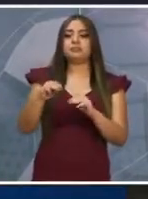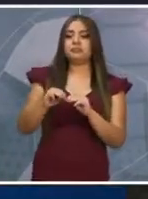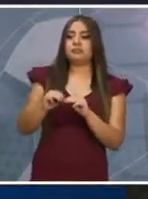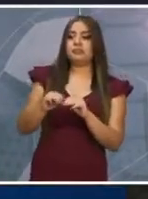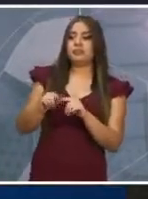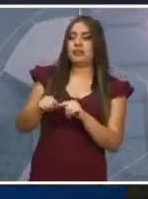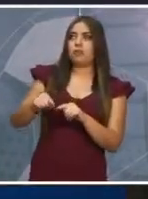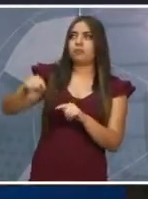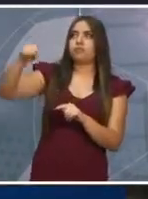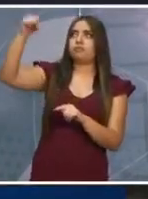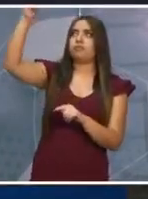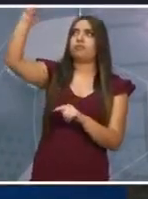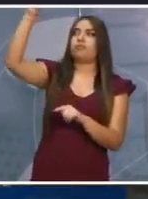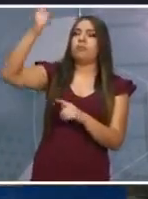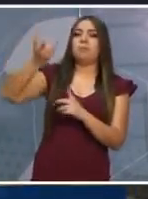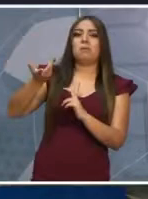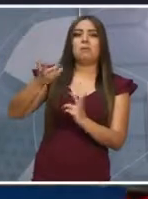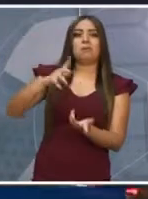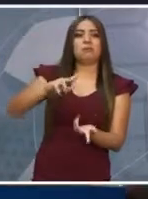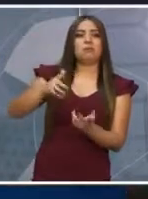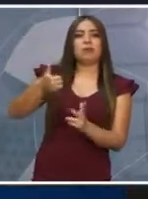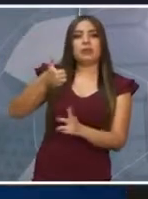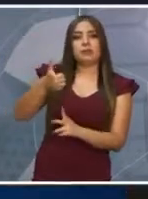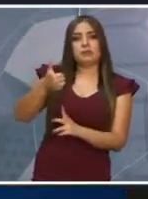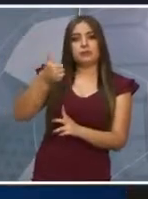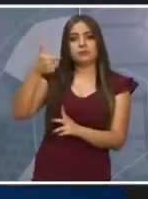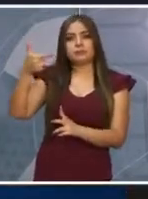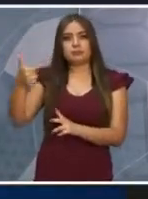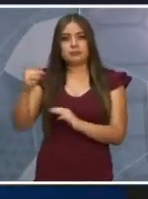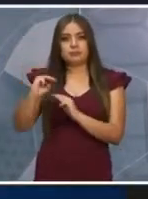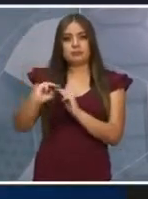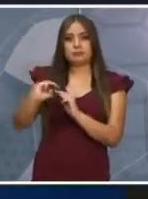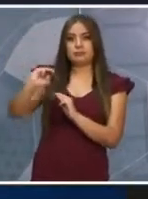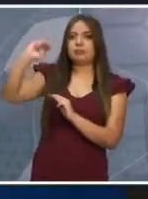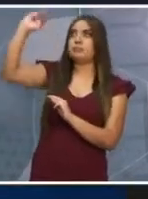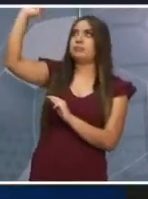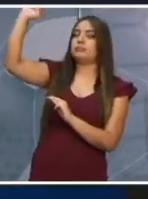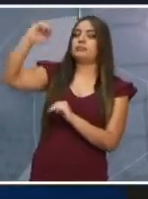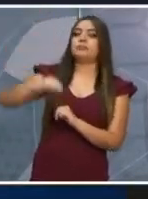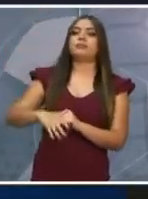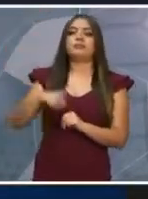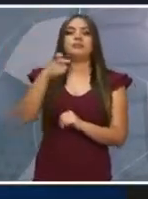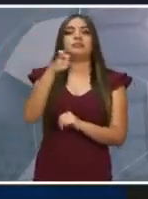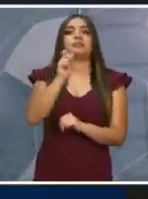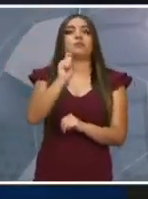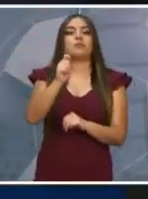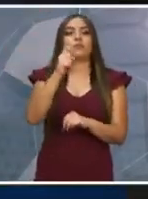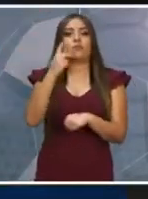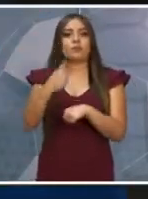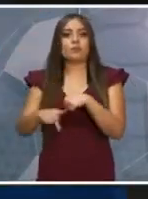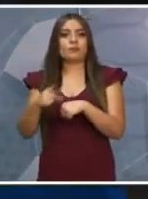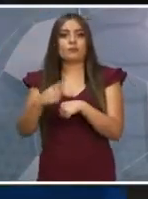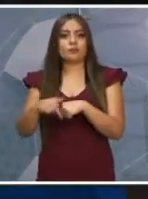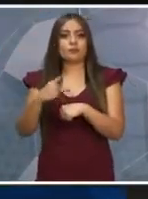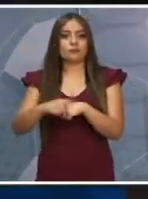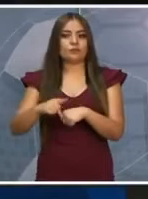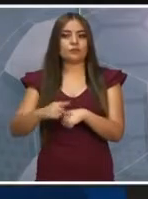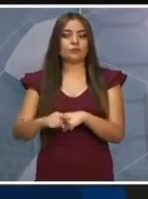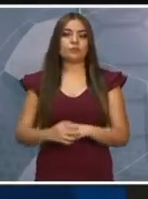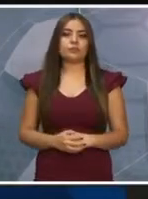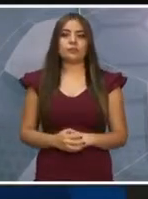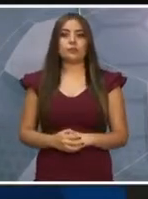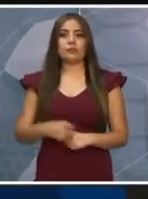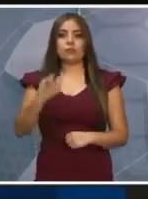los 6, 7 metros y representa un riesgo. De ahí la importancia que la autoridad